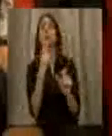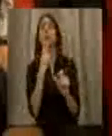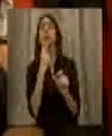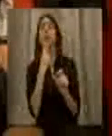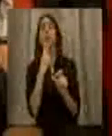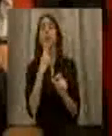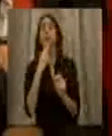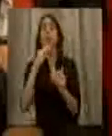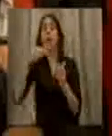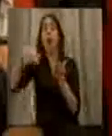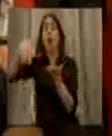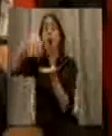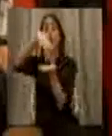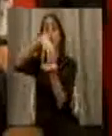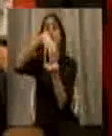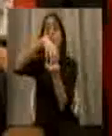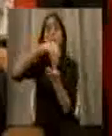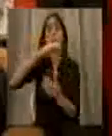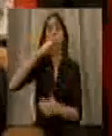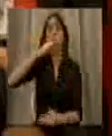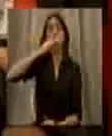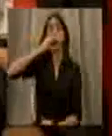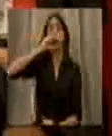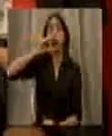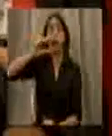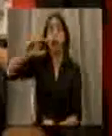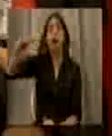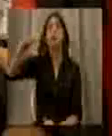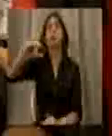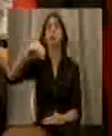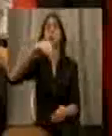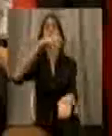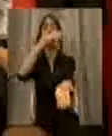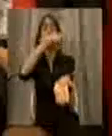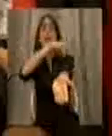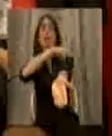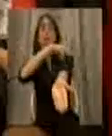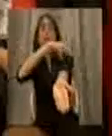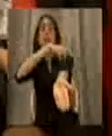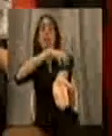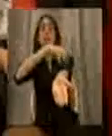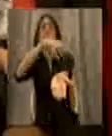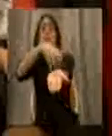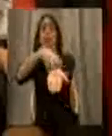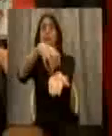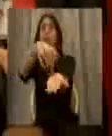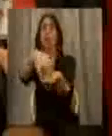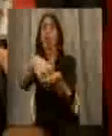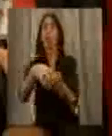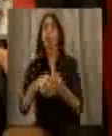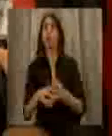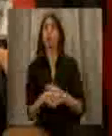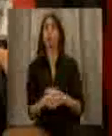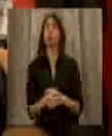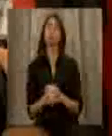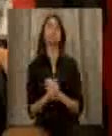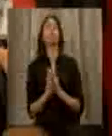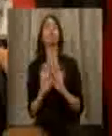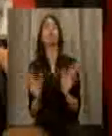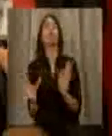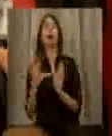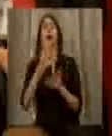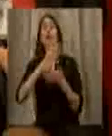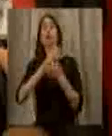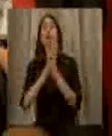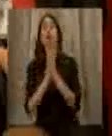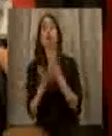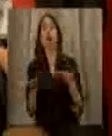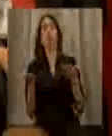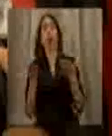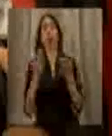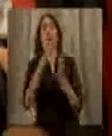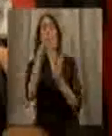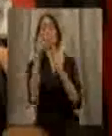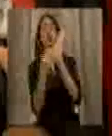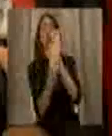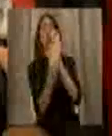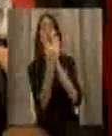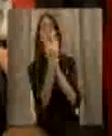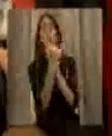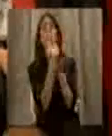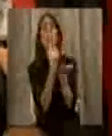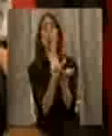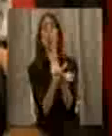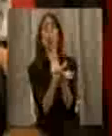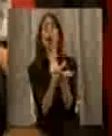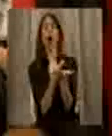en comunas rurales, en regiones, y que al concentrarse en un solo lugar toda la atención no tiene que estar